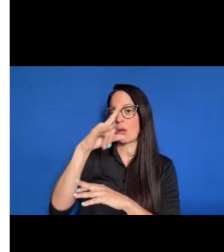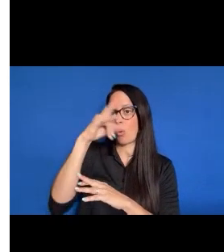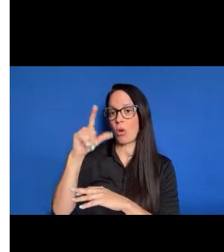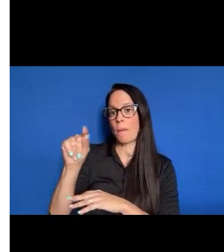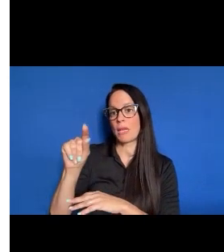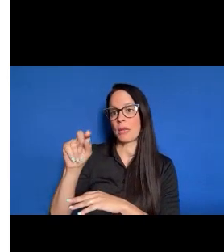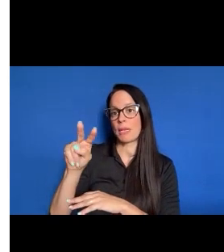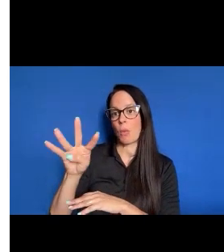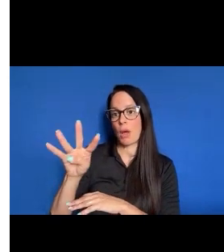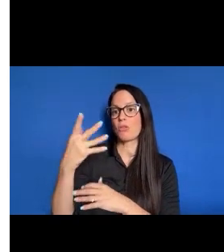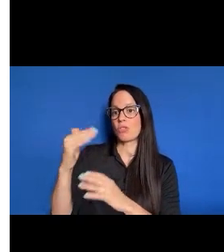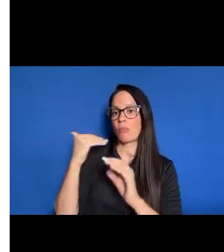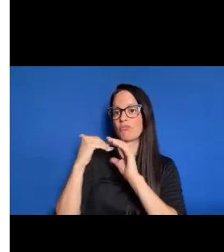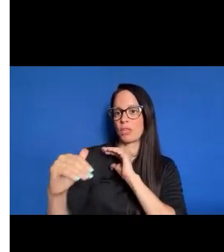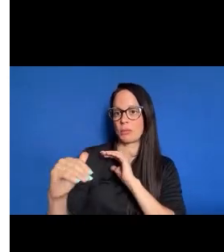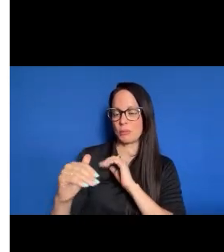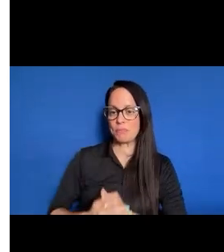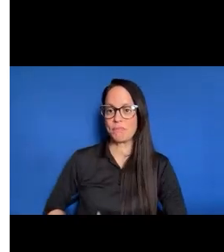electrónico.